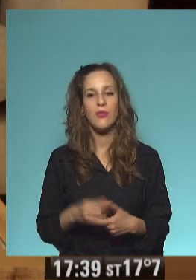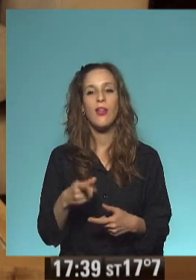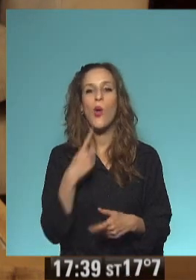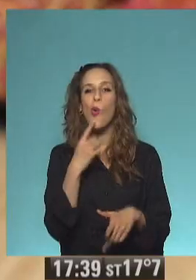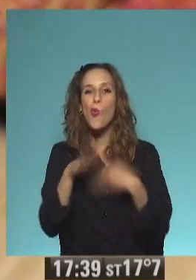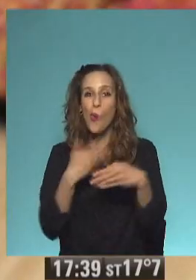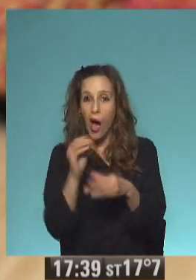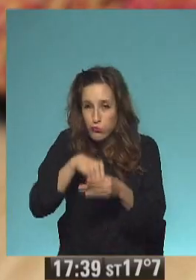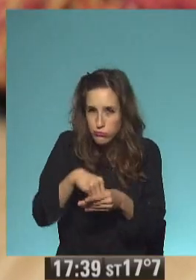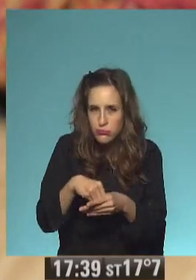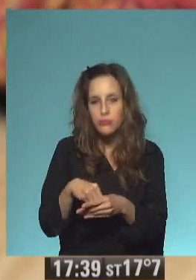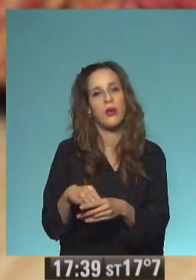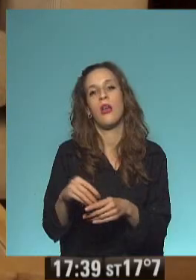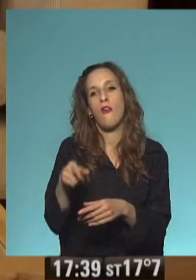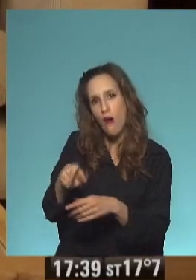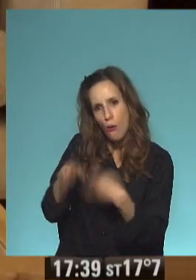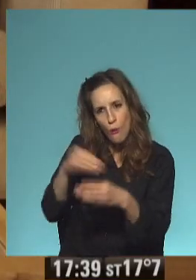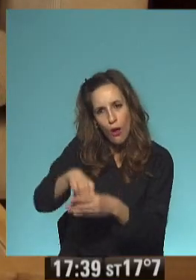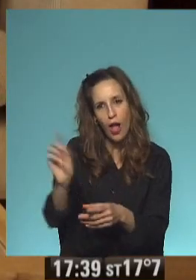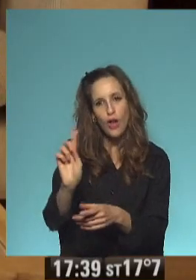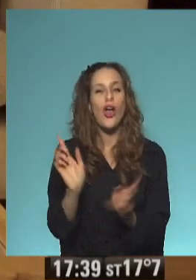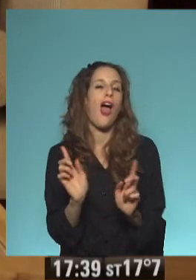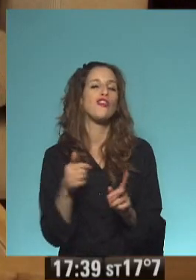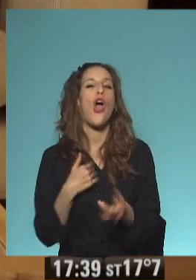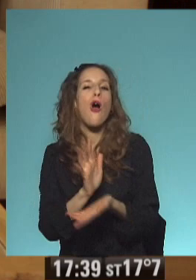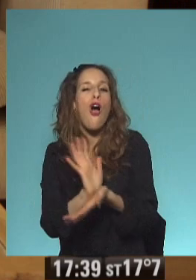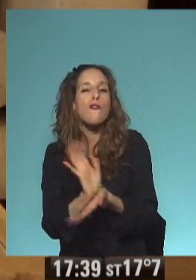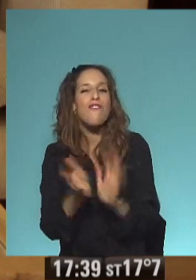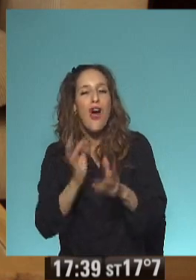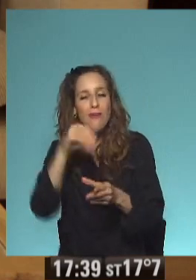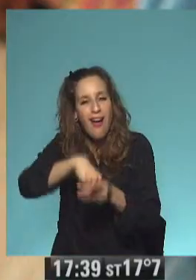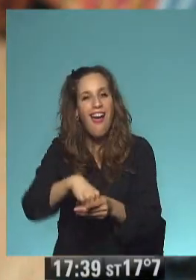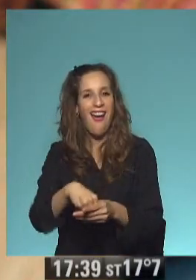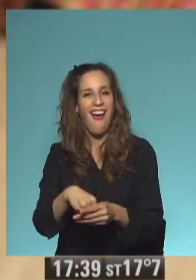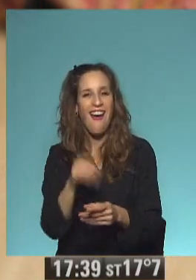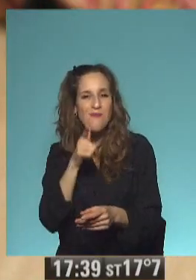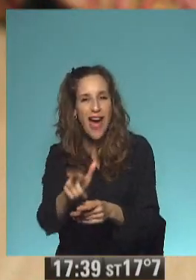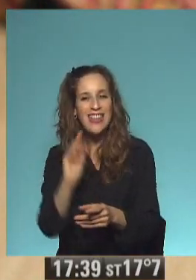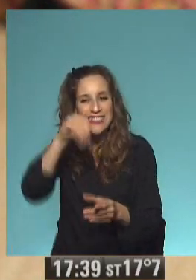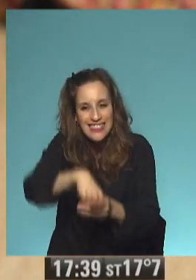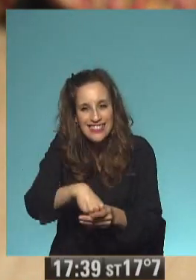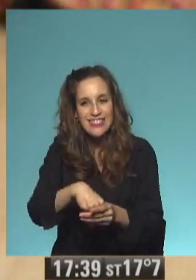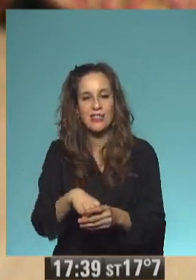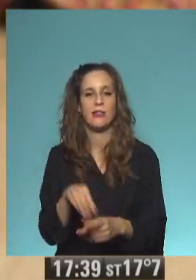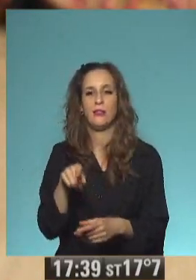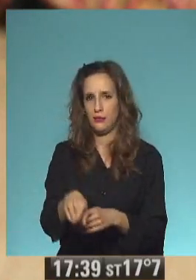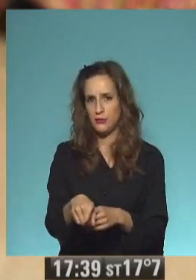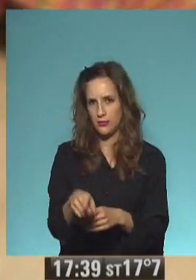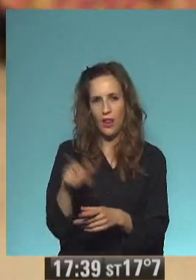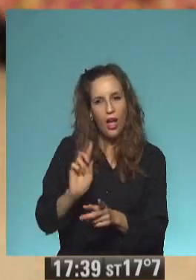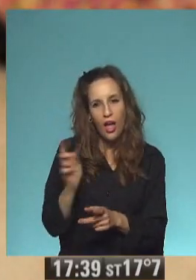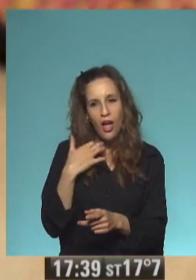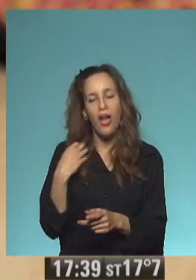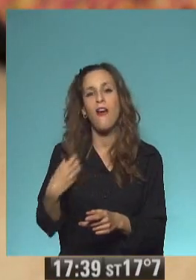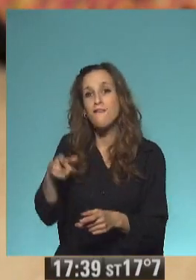Jugamos. Es casi lo mismo. Yo me siento como un jugador de fútbol. ¡Estoy ahí! ¿Cómo? Si los